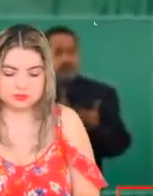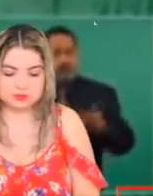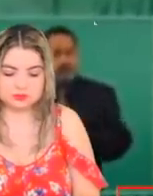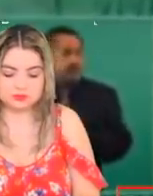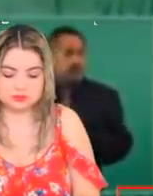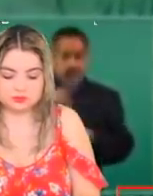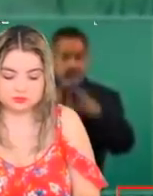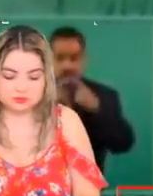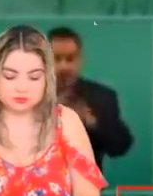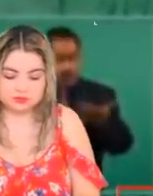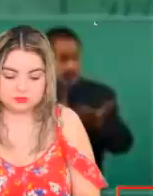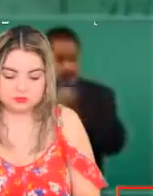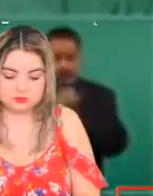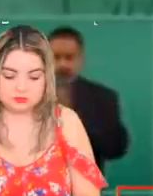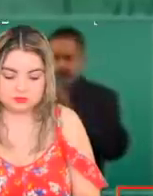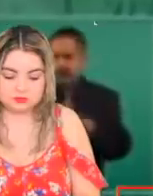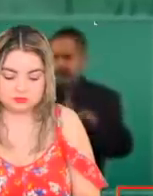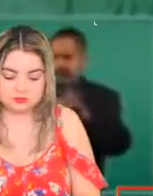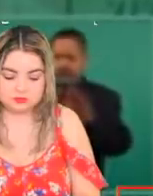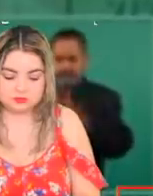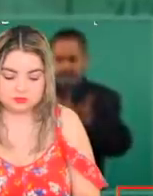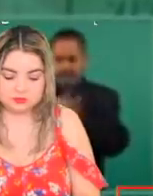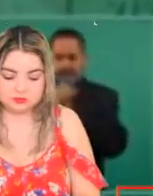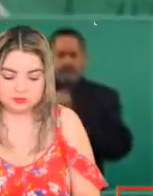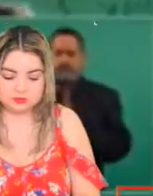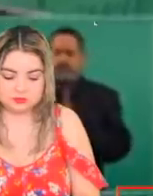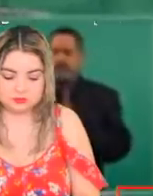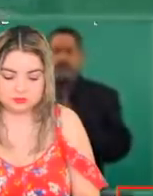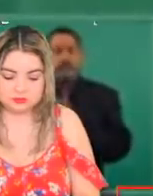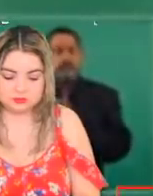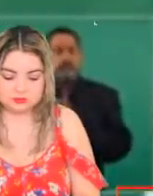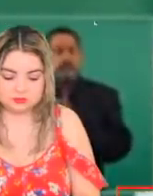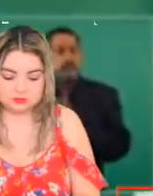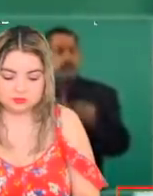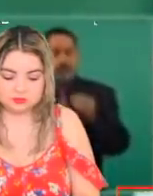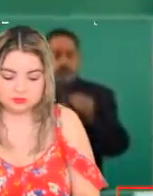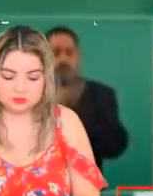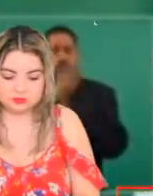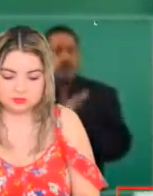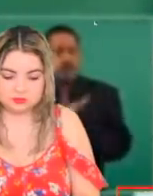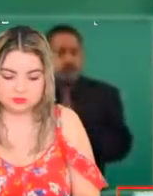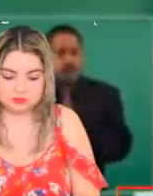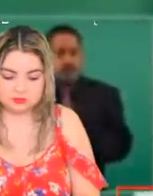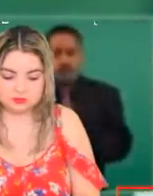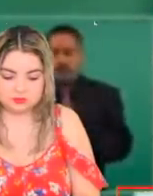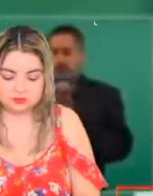se decidió, y esto es importantísimo, que San Quintín pase a ser municipio.